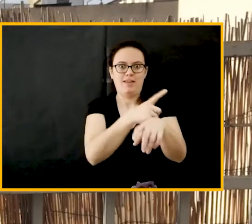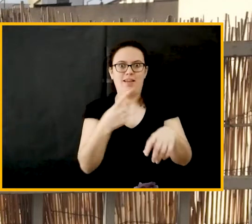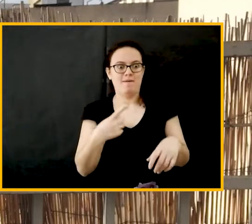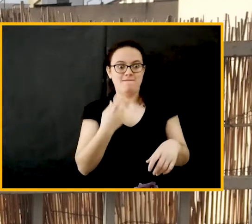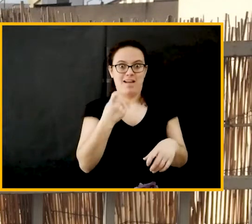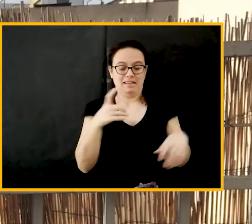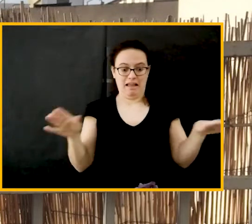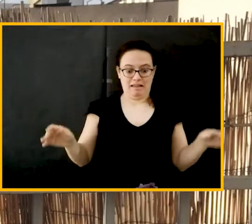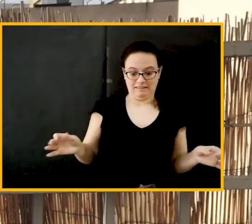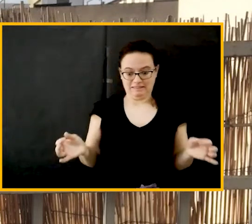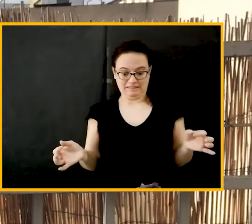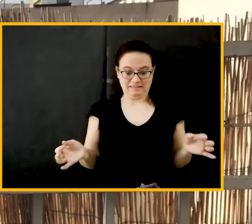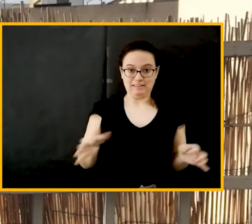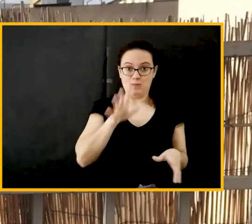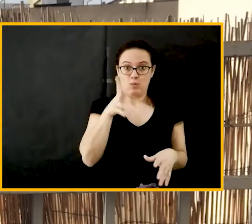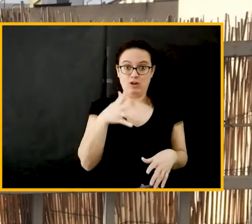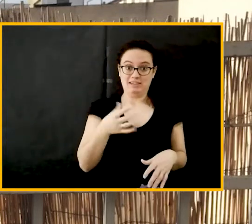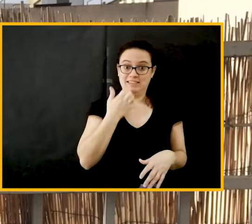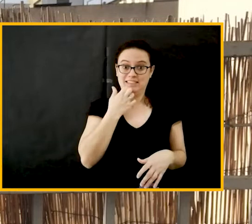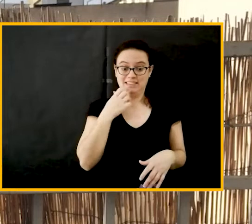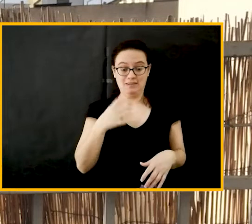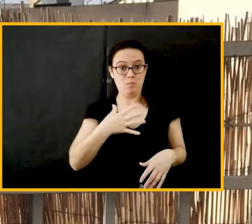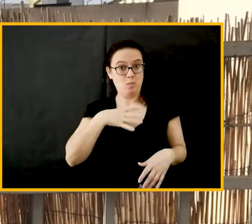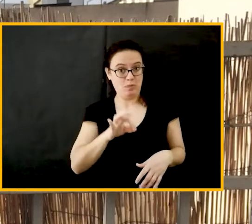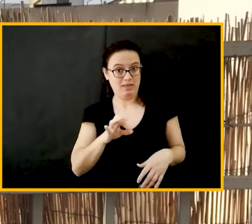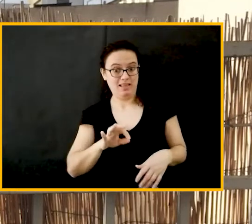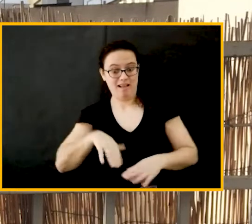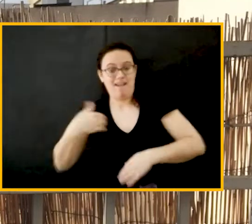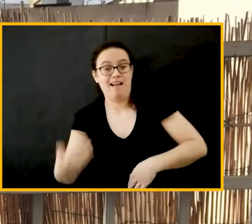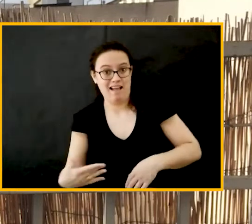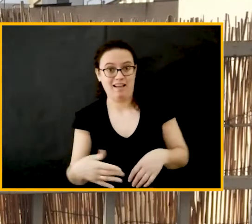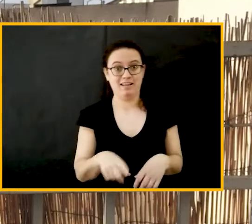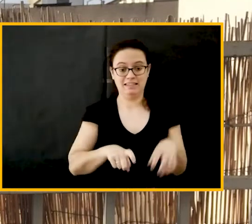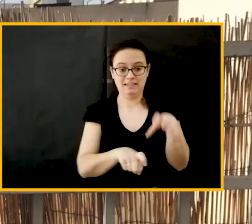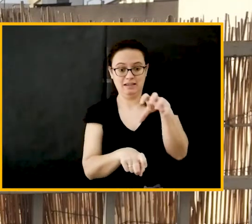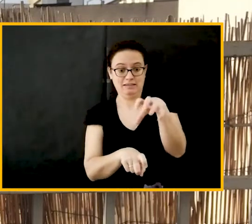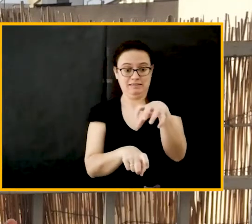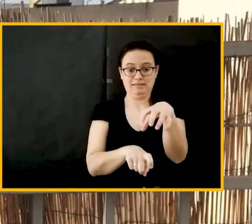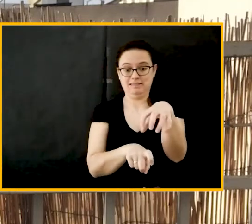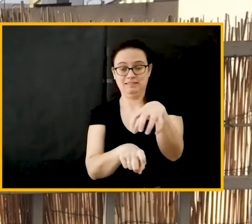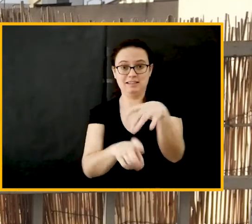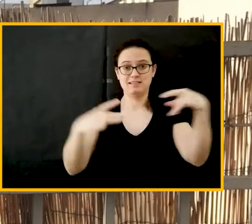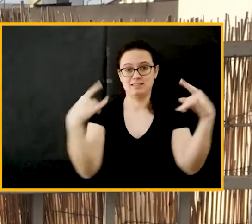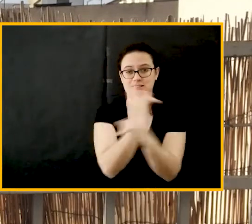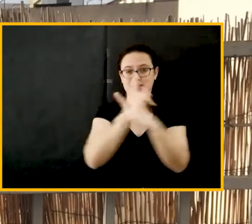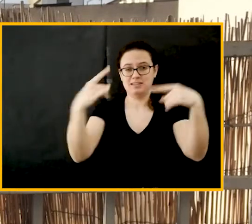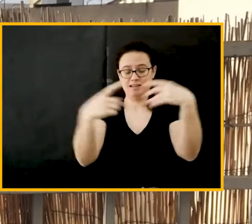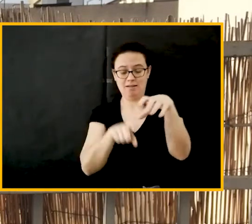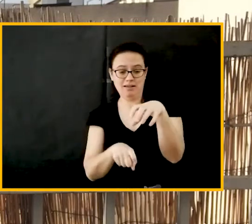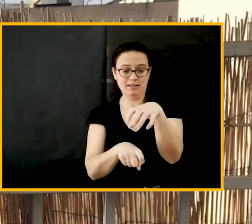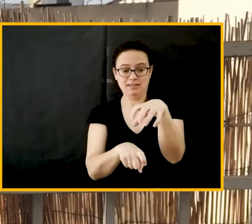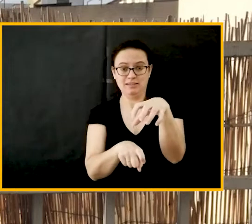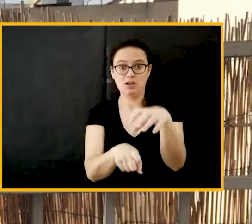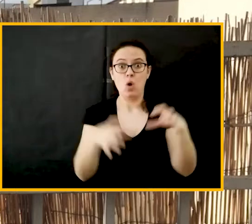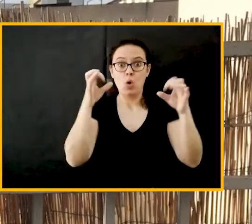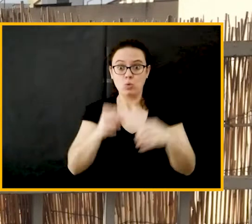vehículo. Iba caminando por la selva, la pareja, cuando se les cruzó una cobra y el ratón se asustó tanto que se fue corriendo para un lado